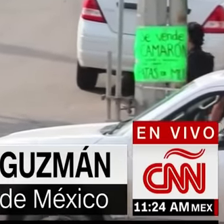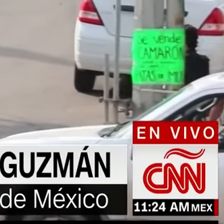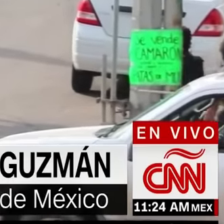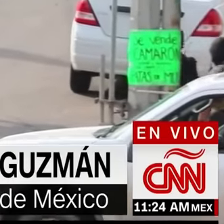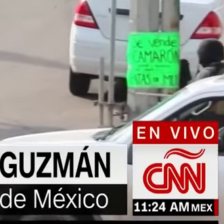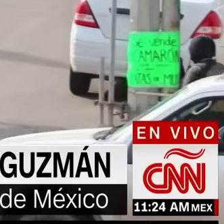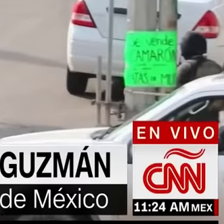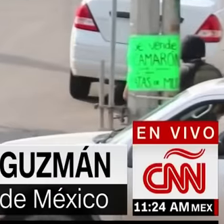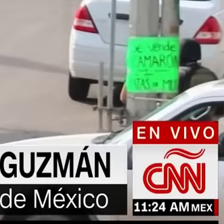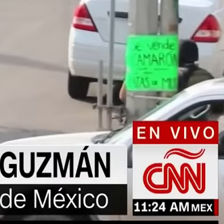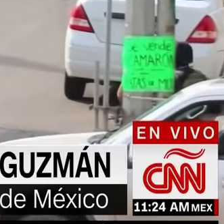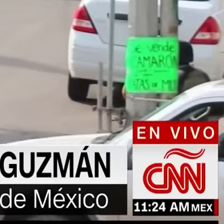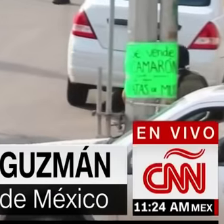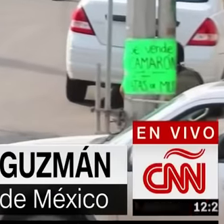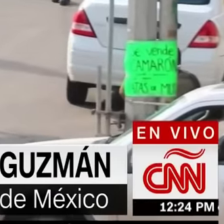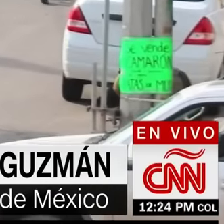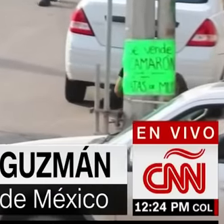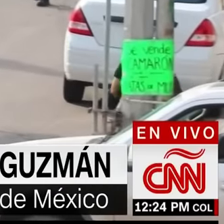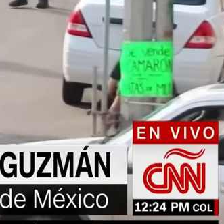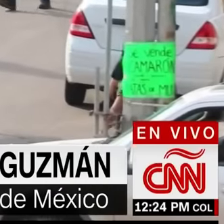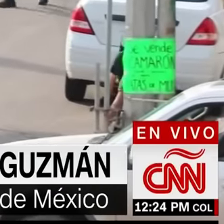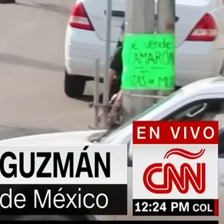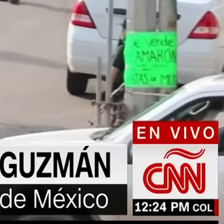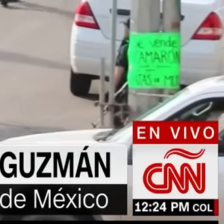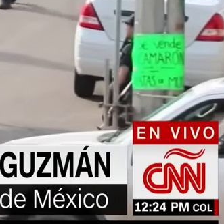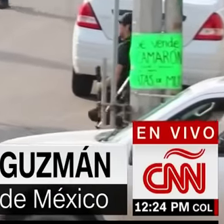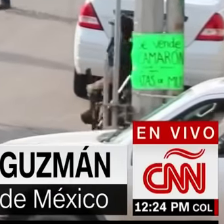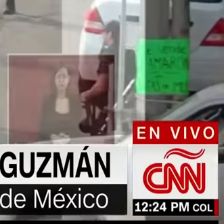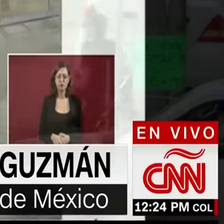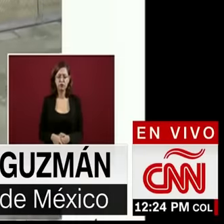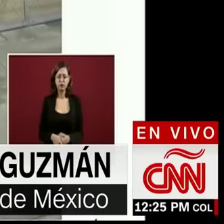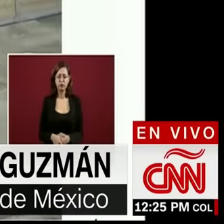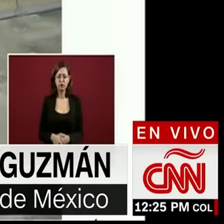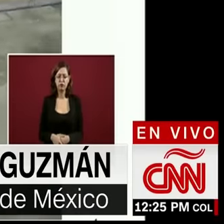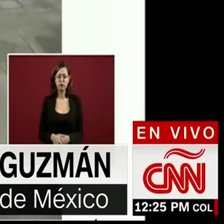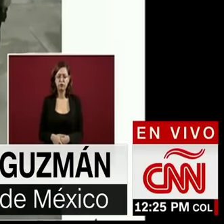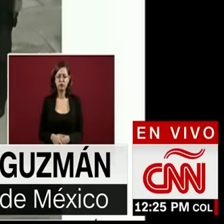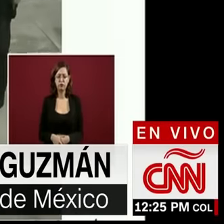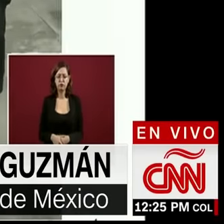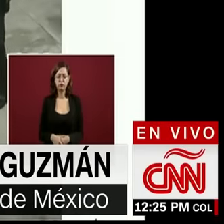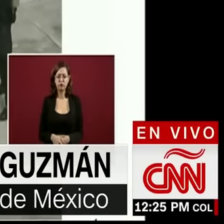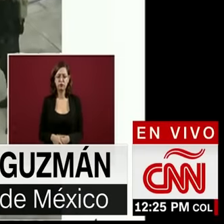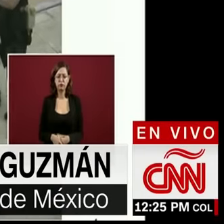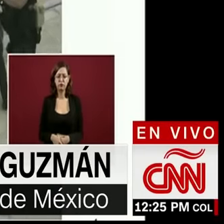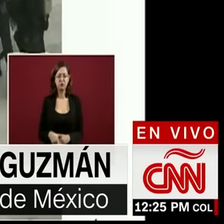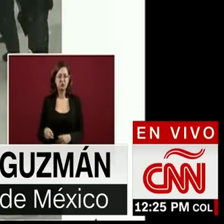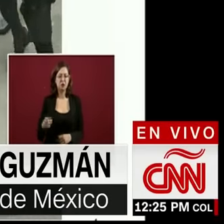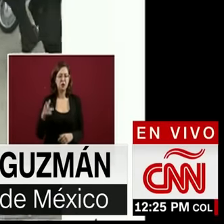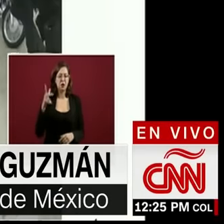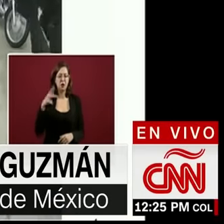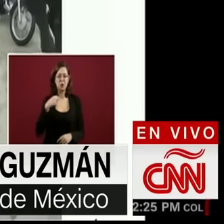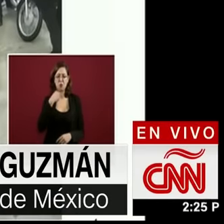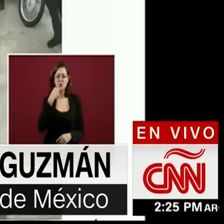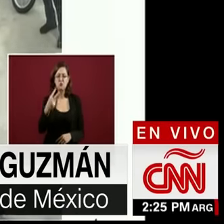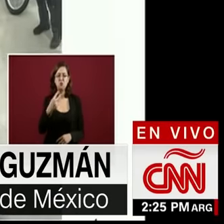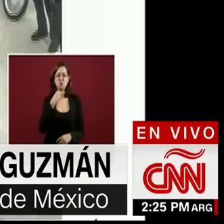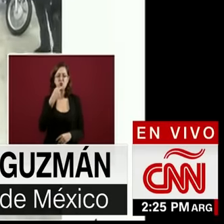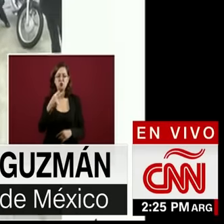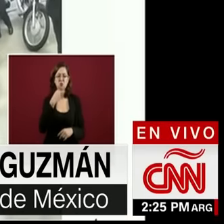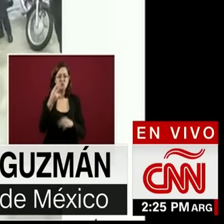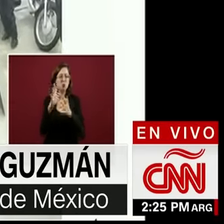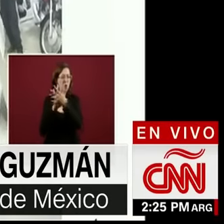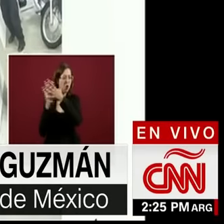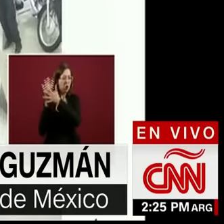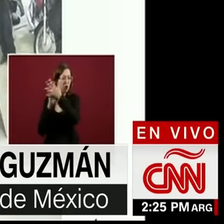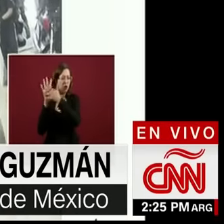las autoridades federales ofrezcan más detalles en breve en una conferencia de prensa. Les recuerdo que desde octubre del 2019, Ovidio Guzmán fue